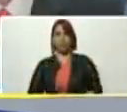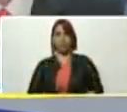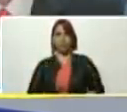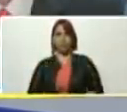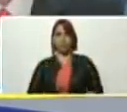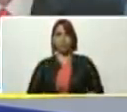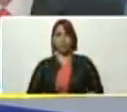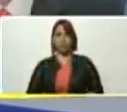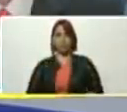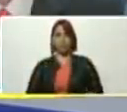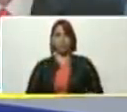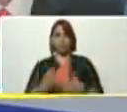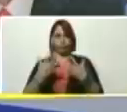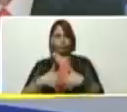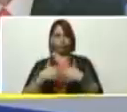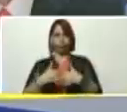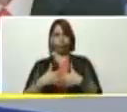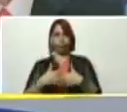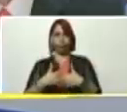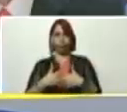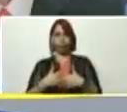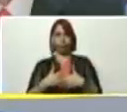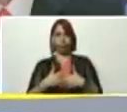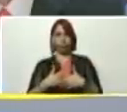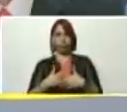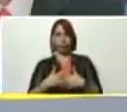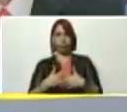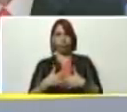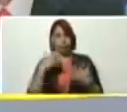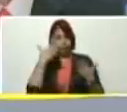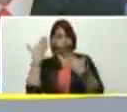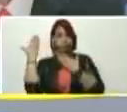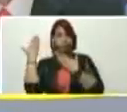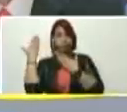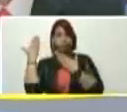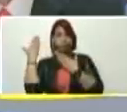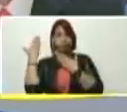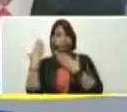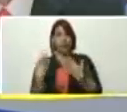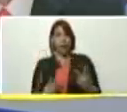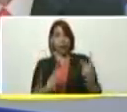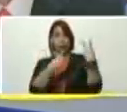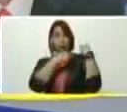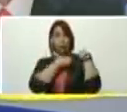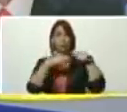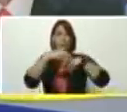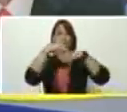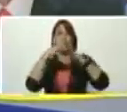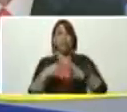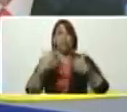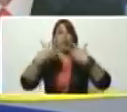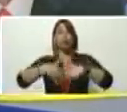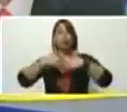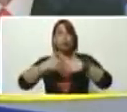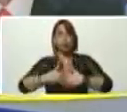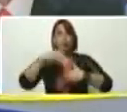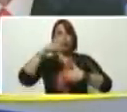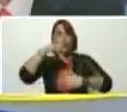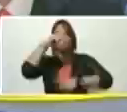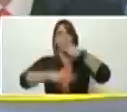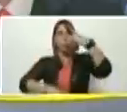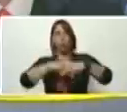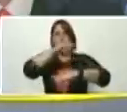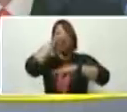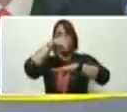en el sector automotriz, bueno, Hipólito Abreu asume las riendas del Ministerio de Industria y Producción